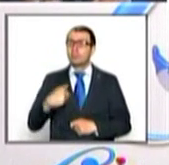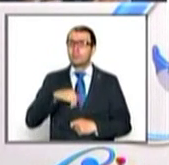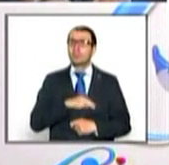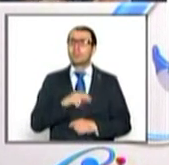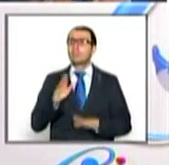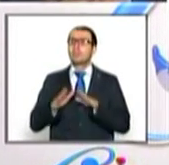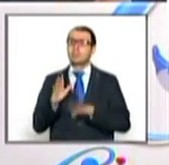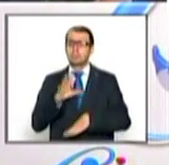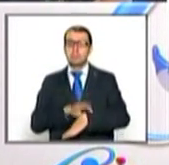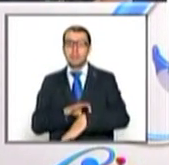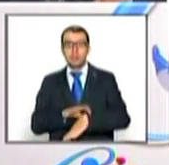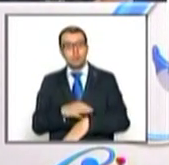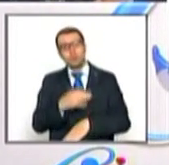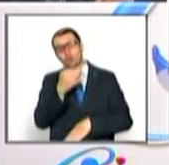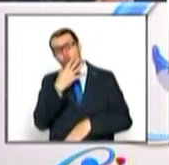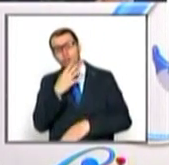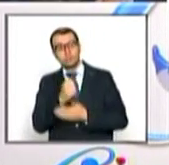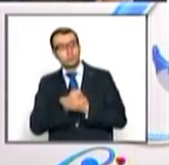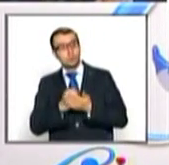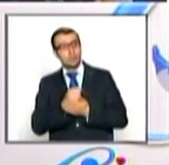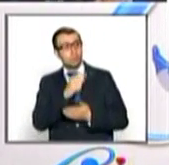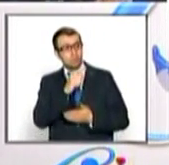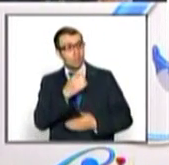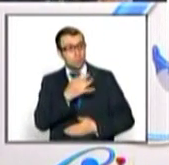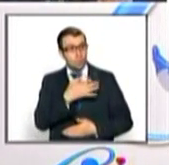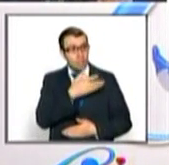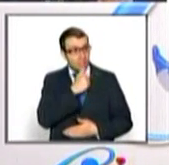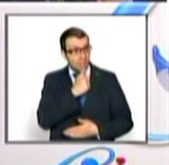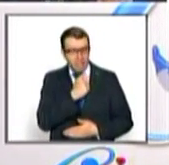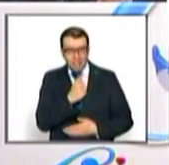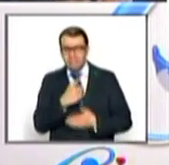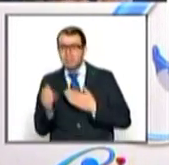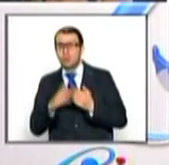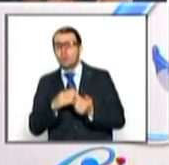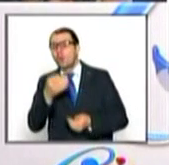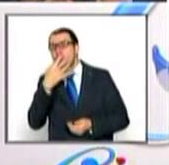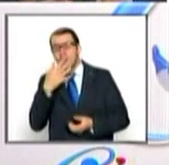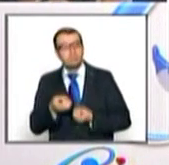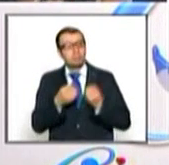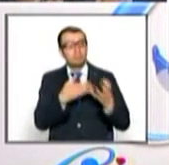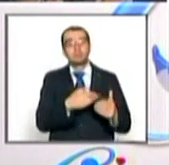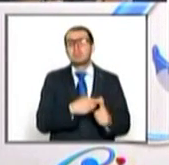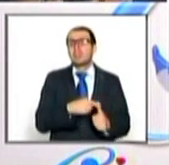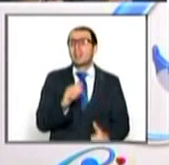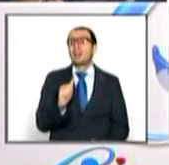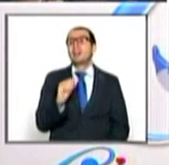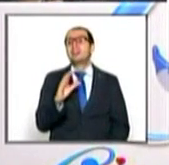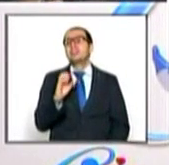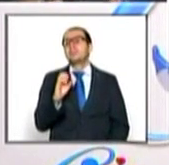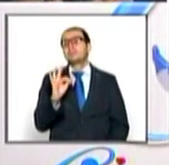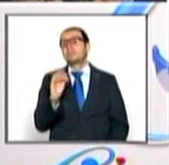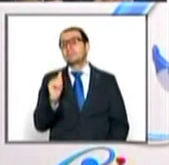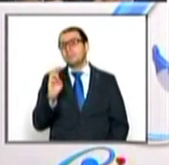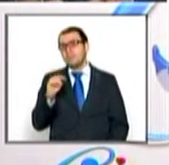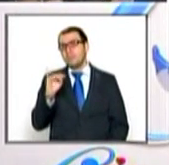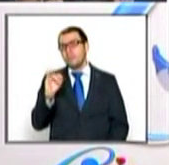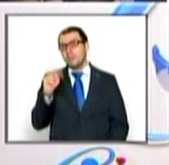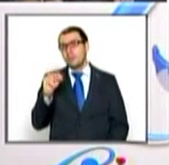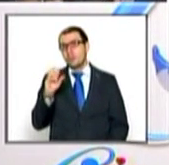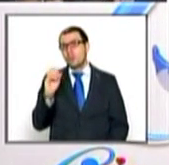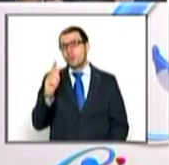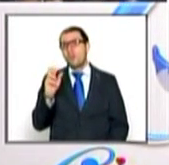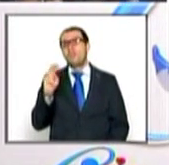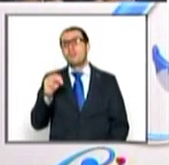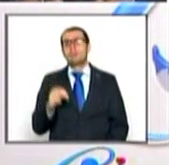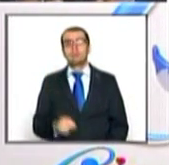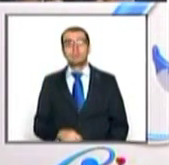somos mágicos, o sea, usted ni siquiera ha dicho que le duele algo y ya estamos formulando el acetaminofén, el ibuprofeno, estamos preparados. Pero en el cambio del estilo de vida no hacemos nada.